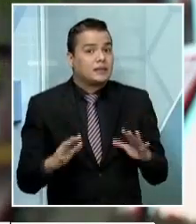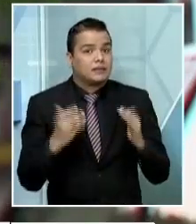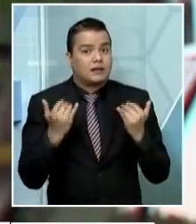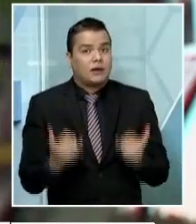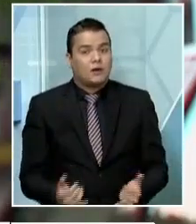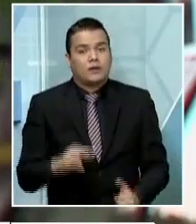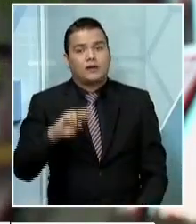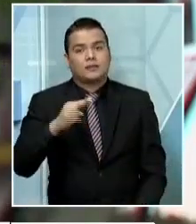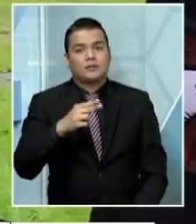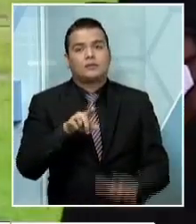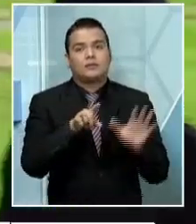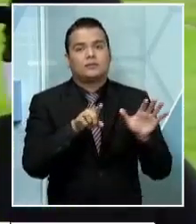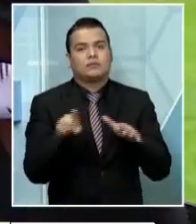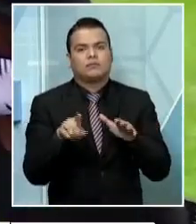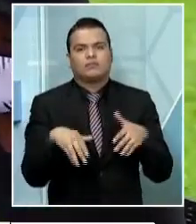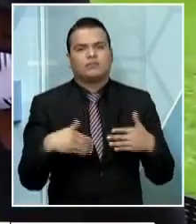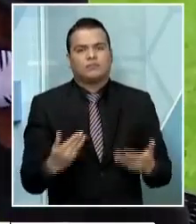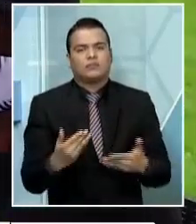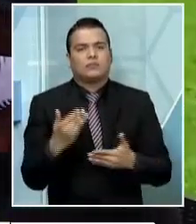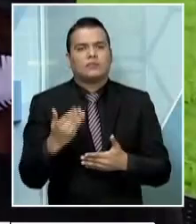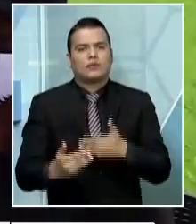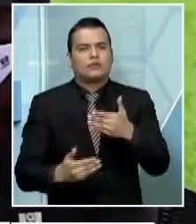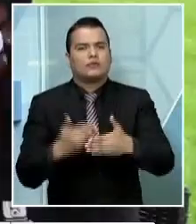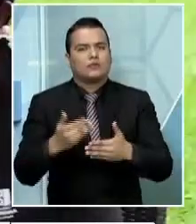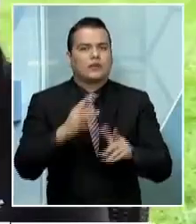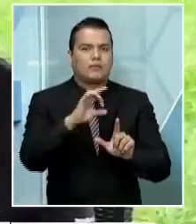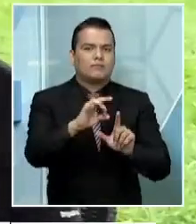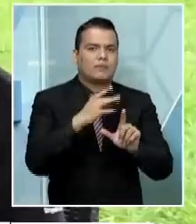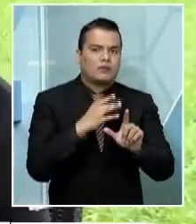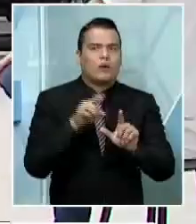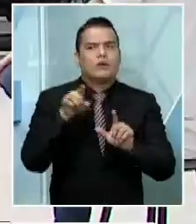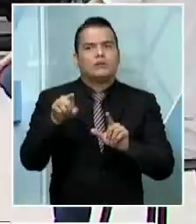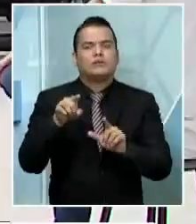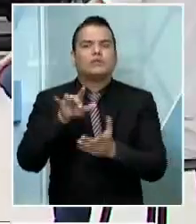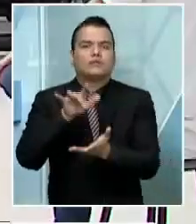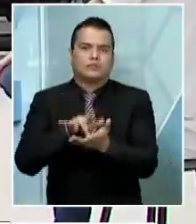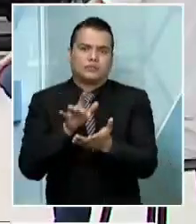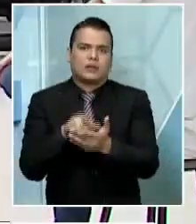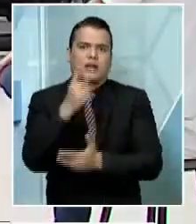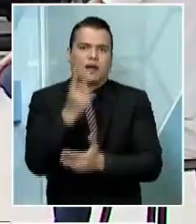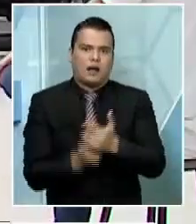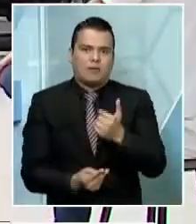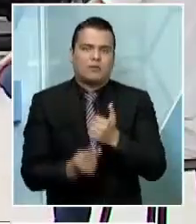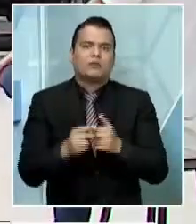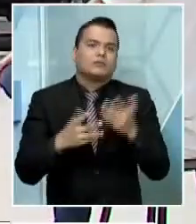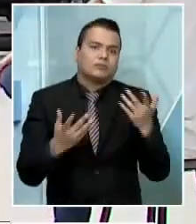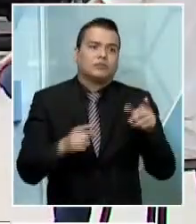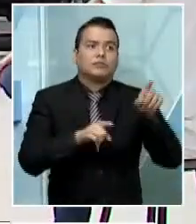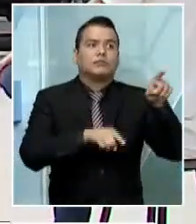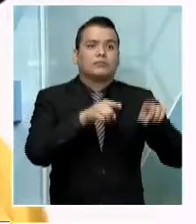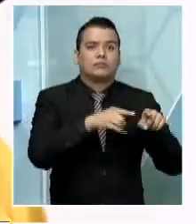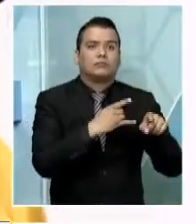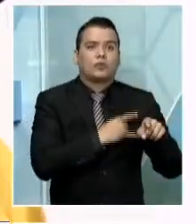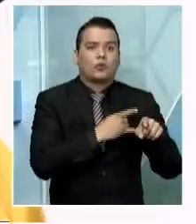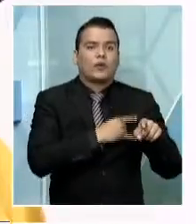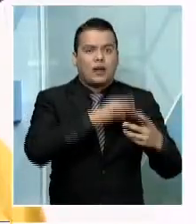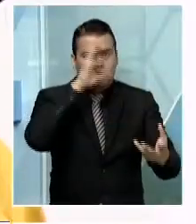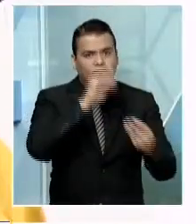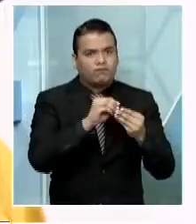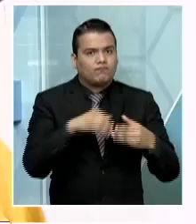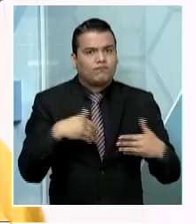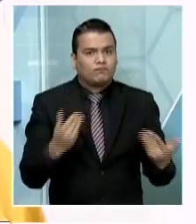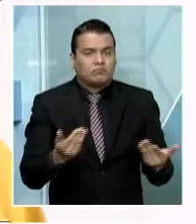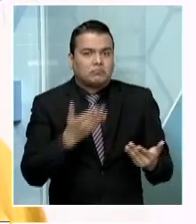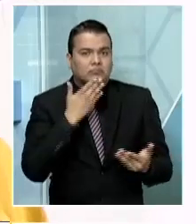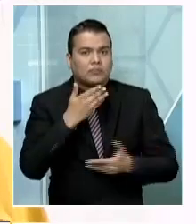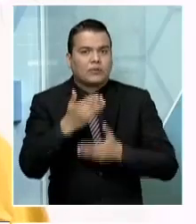segundo semestre tenemos el proceso de alternancia. Algunas instituciones han decidido con sus alcaldías para poder